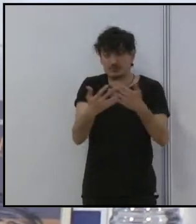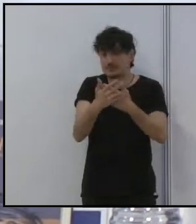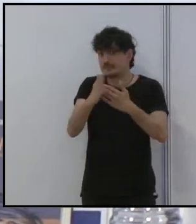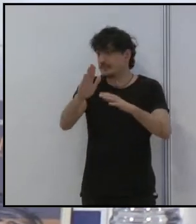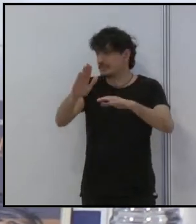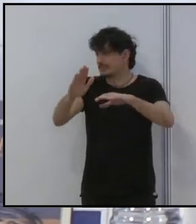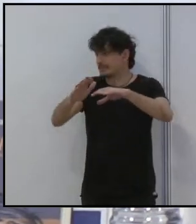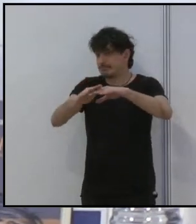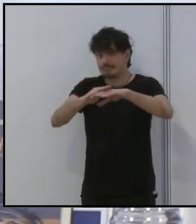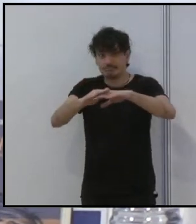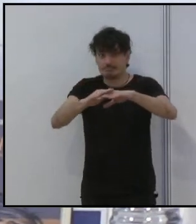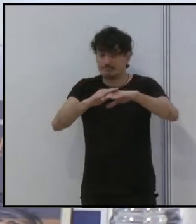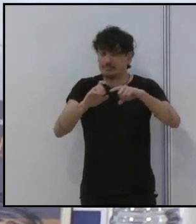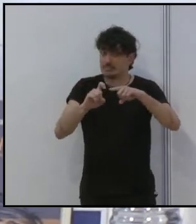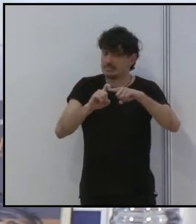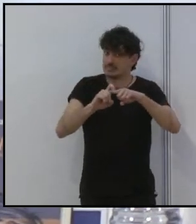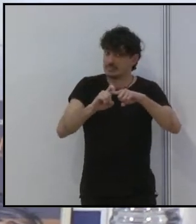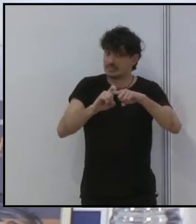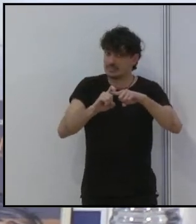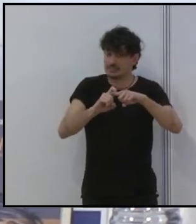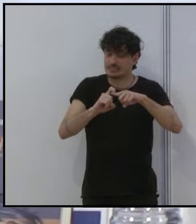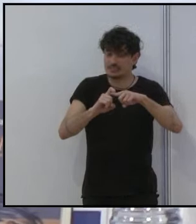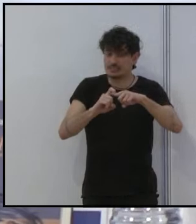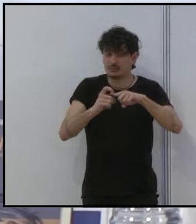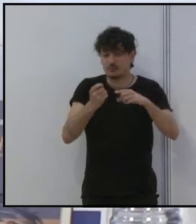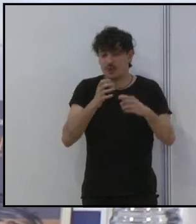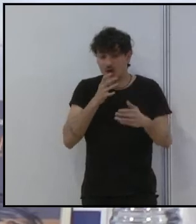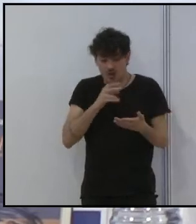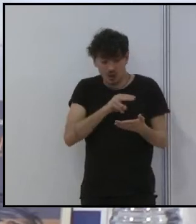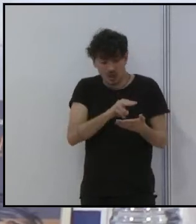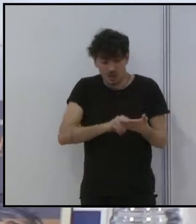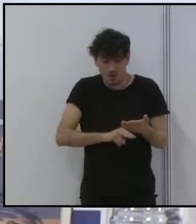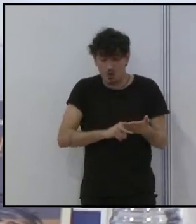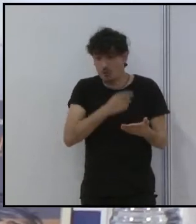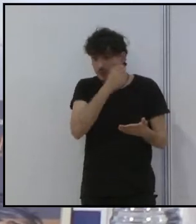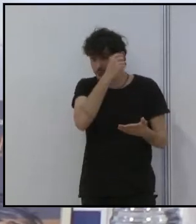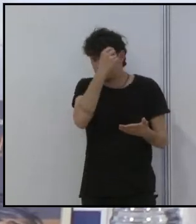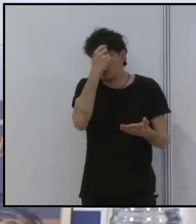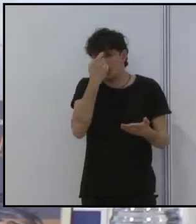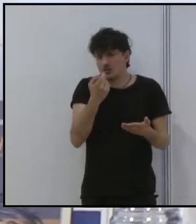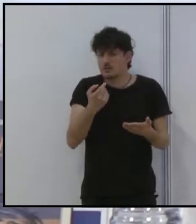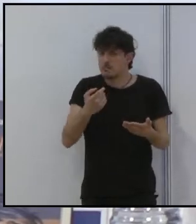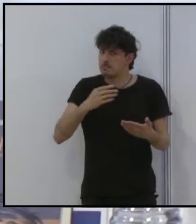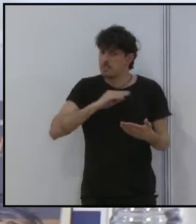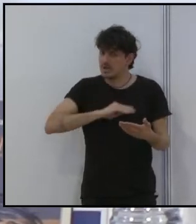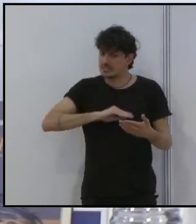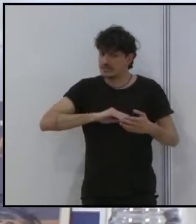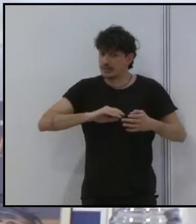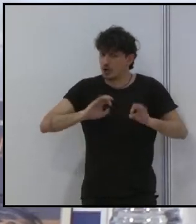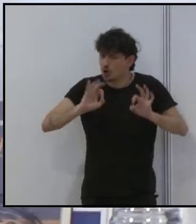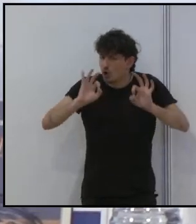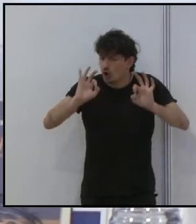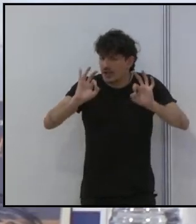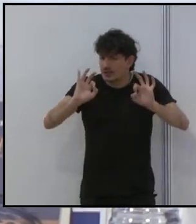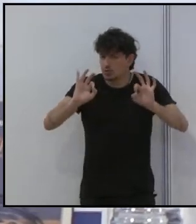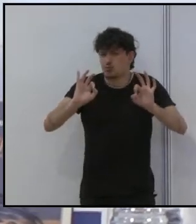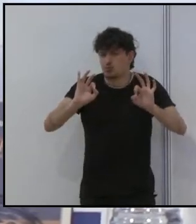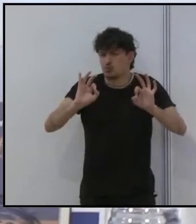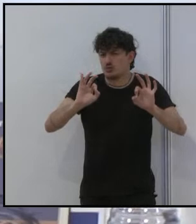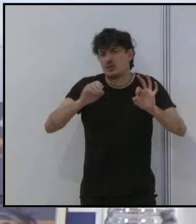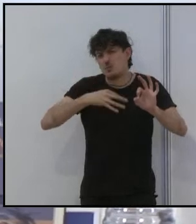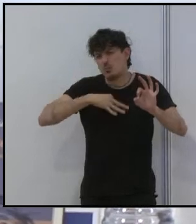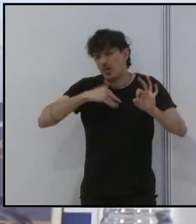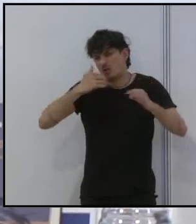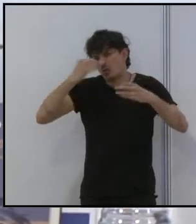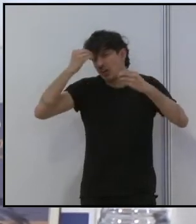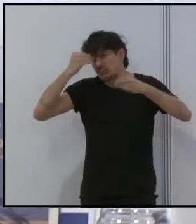disculpar, el carácter es un poco, lo que voy a leer es algo concreto y a lo mejor un poco abstracto,